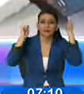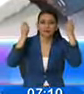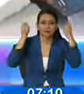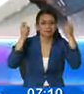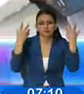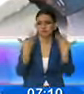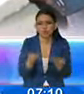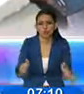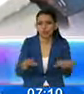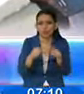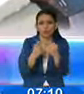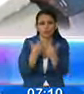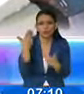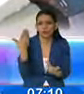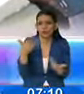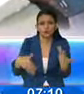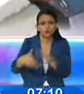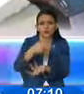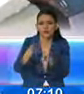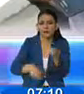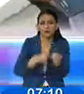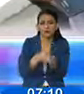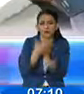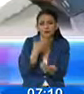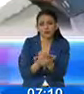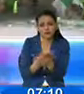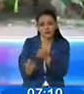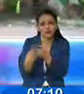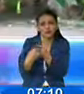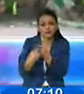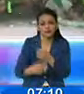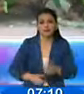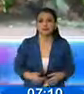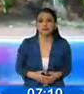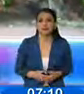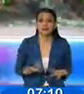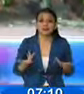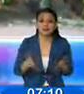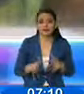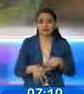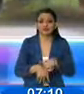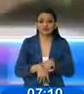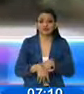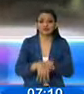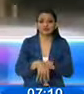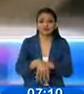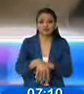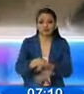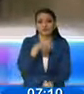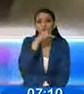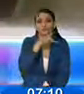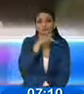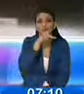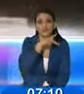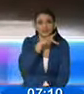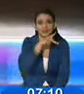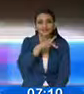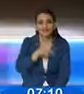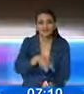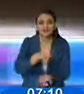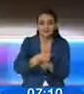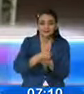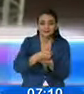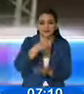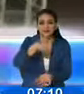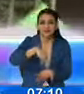de muchos movimientos políticos a los cuales agradezco su participación. Luego en caravana se dirigió hasta el cantón Puerto Viejo, capital de la provincia de